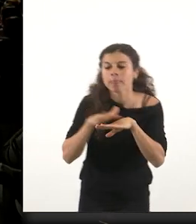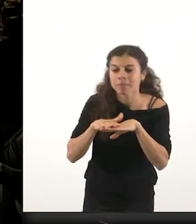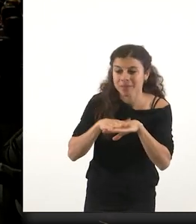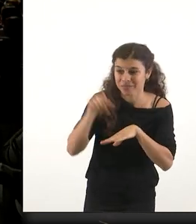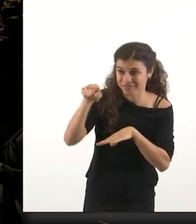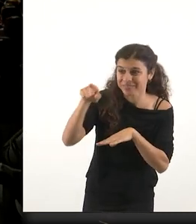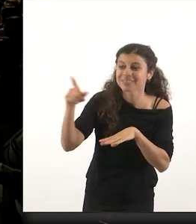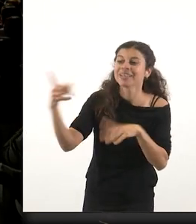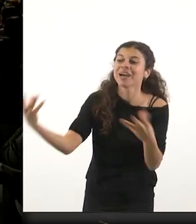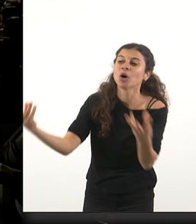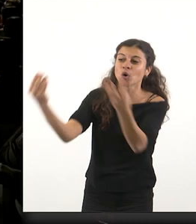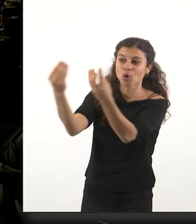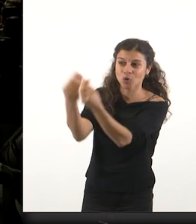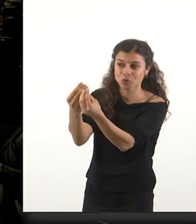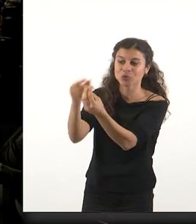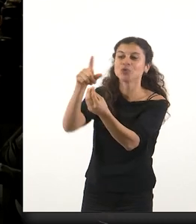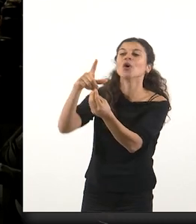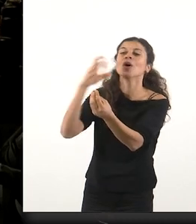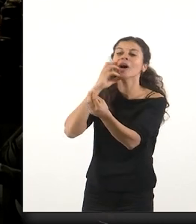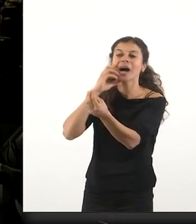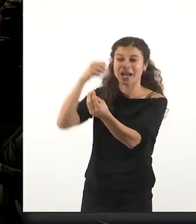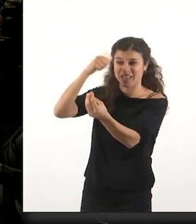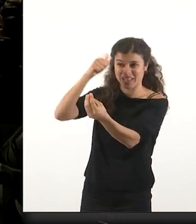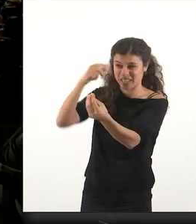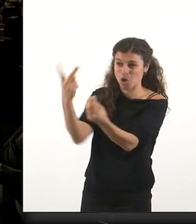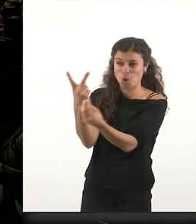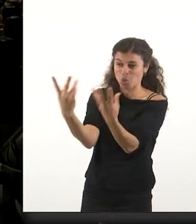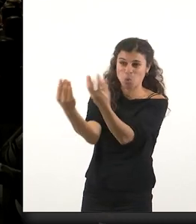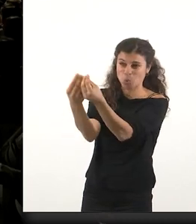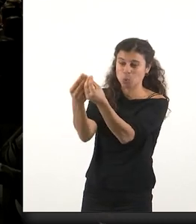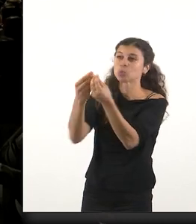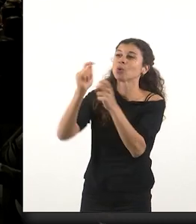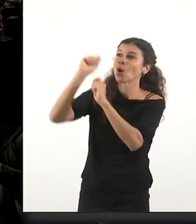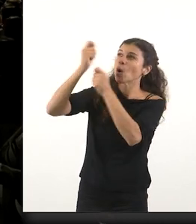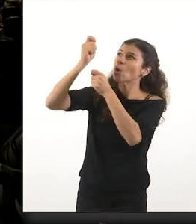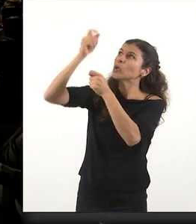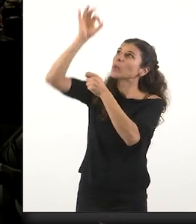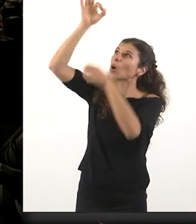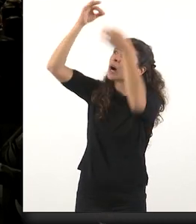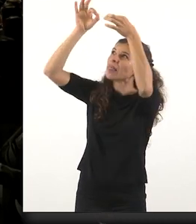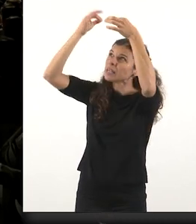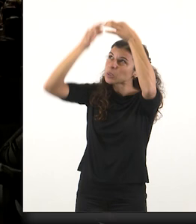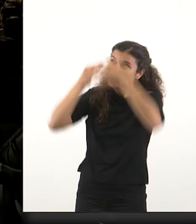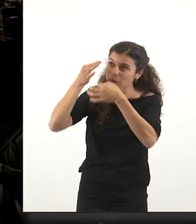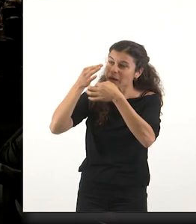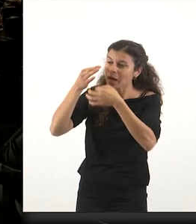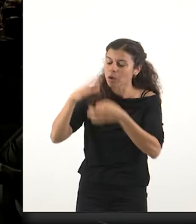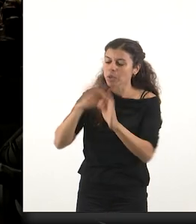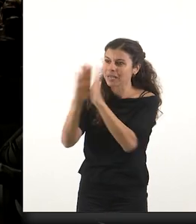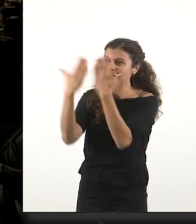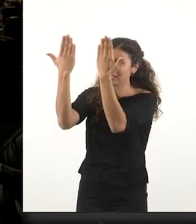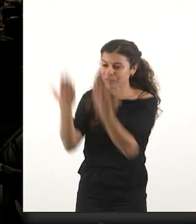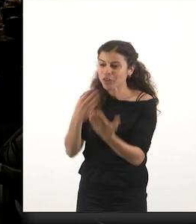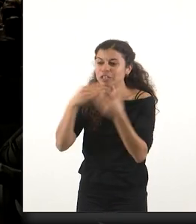Jaén? Debajo de un olivo, cuando caiga la aceitunica, a lo mejor te cae un libro de historia muy diferente al que te está leyendo en el instituto, Alma de